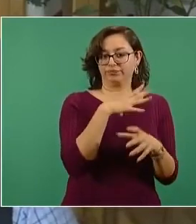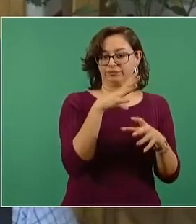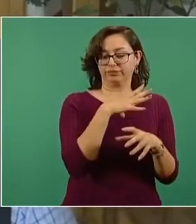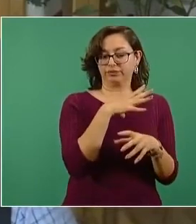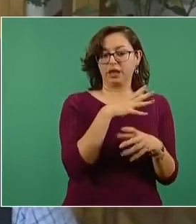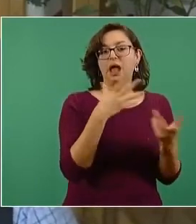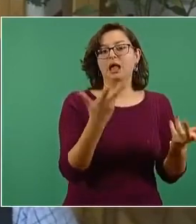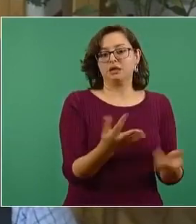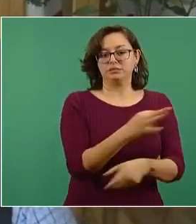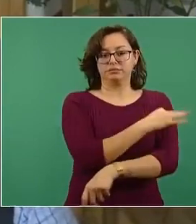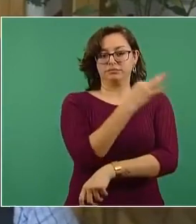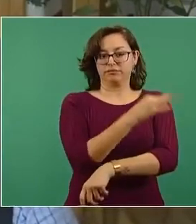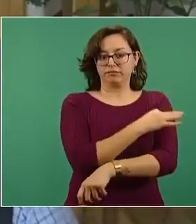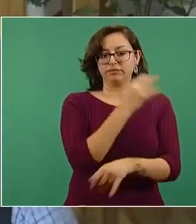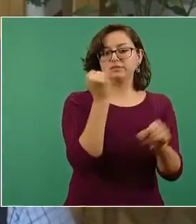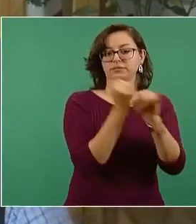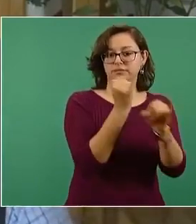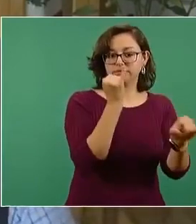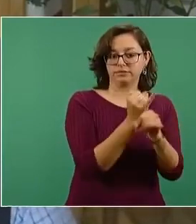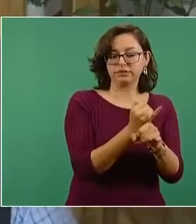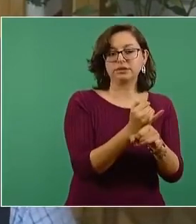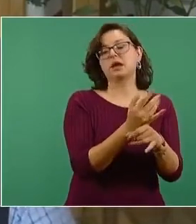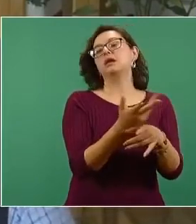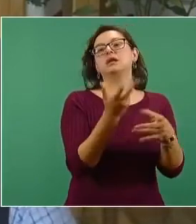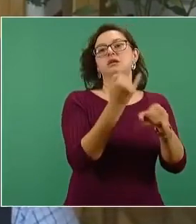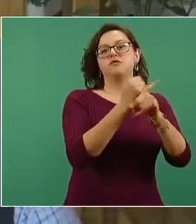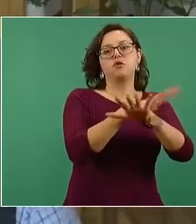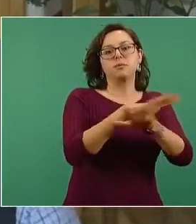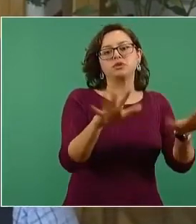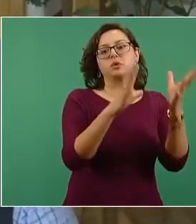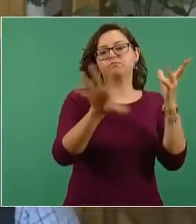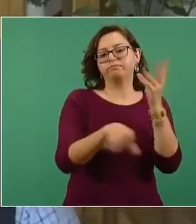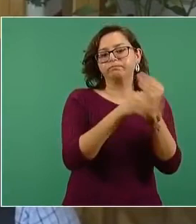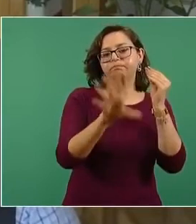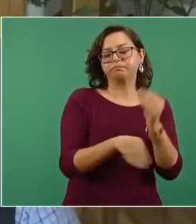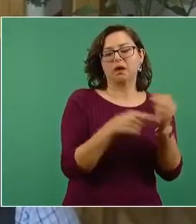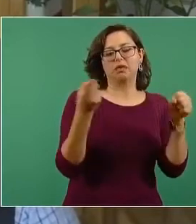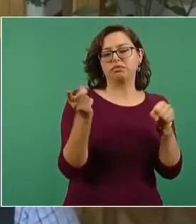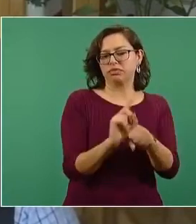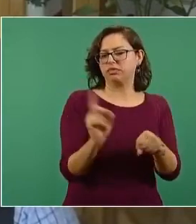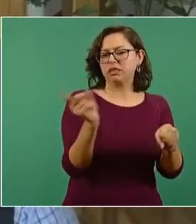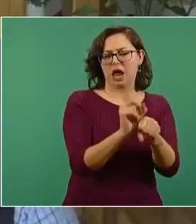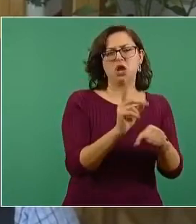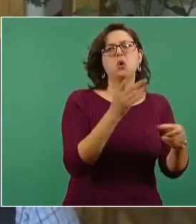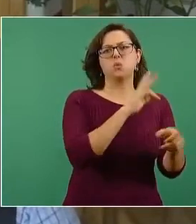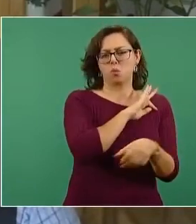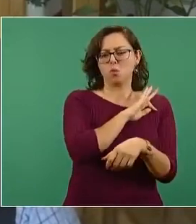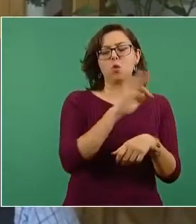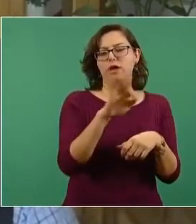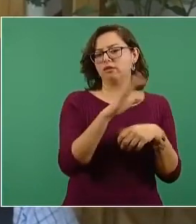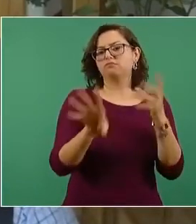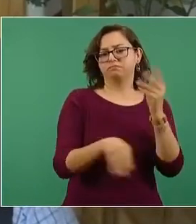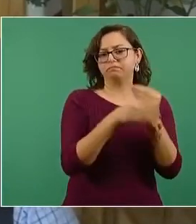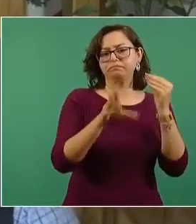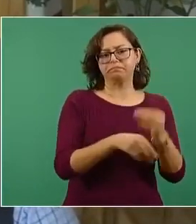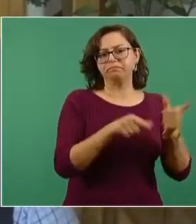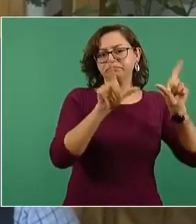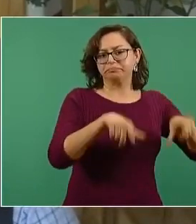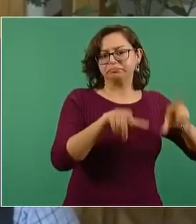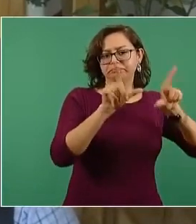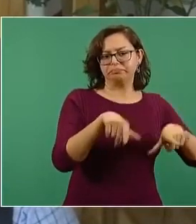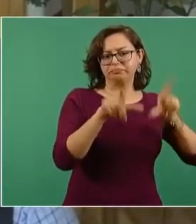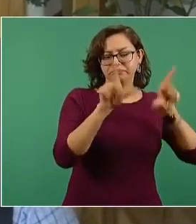cobertura, obviamente, de Internet y de acceso a servicios informáticos prácticamente en todos los puntos de vacunación. Por lo tanto,